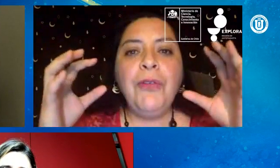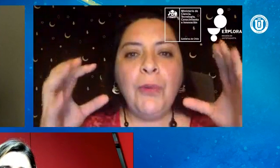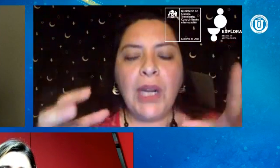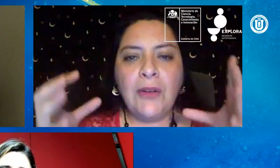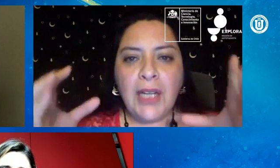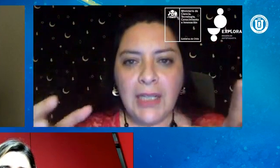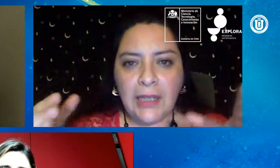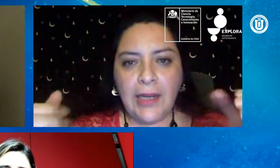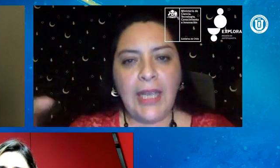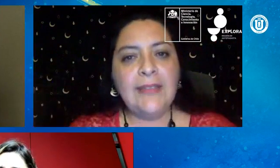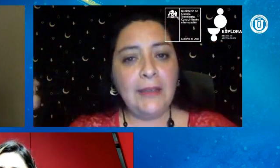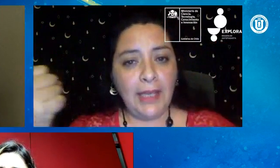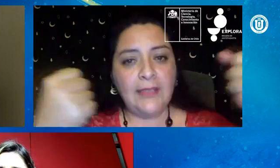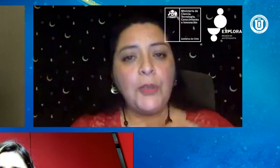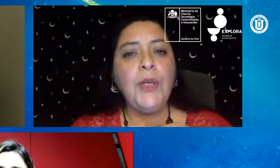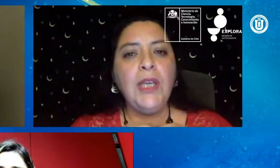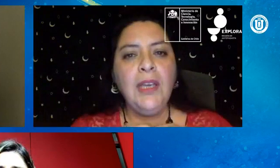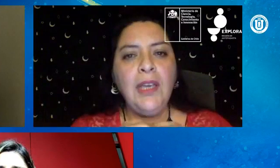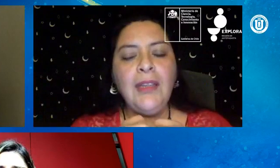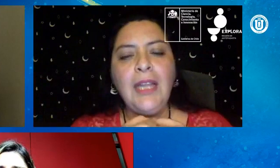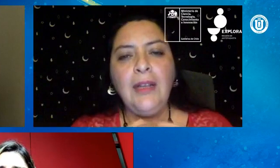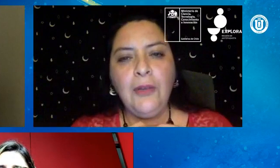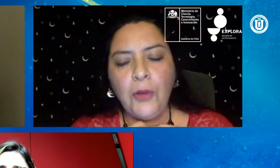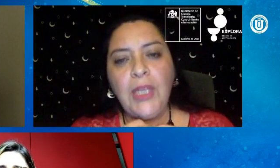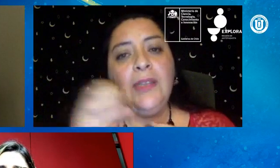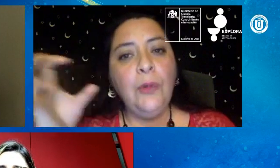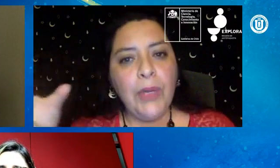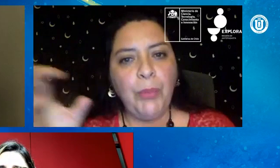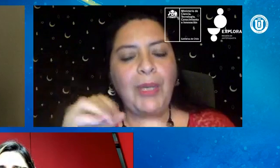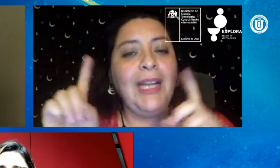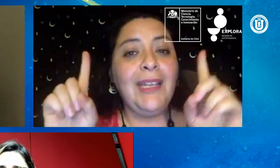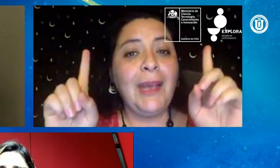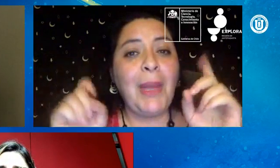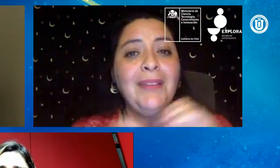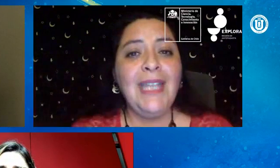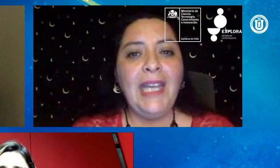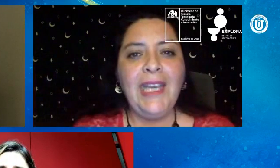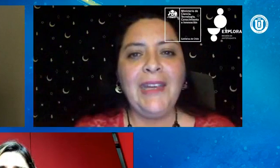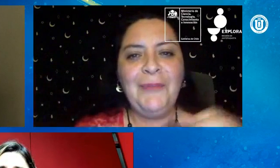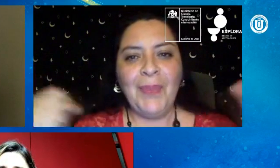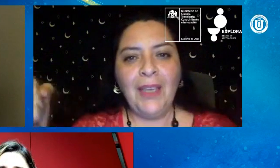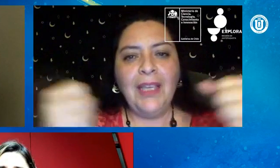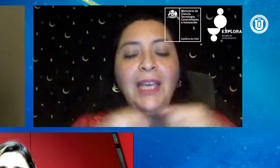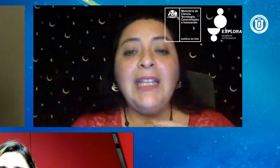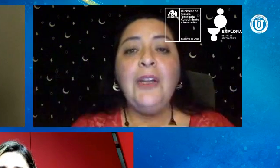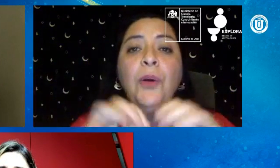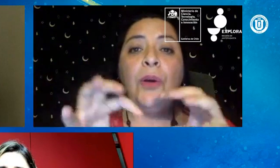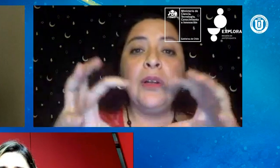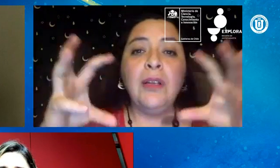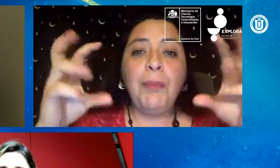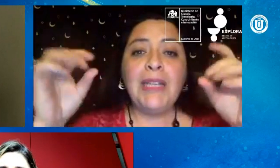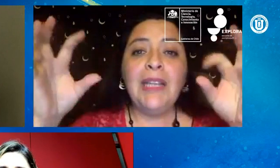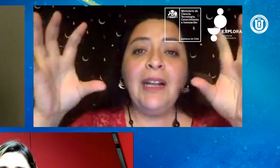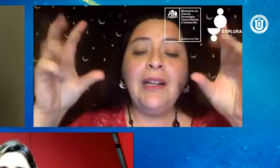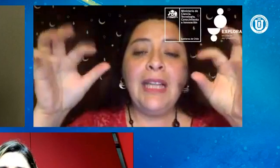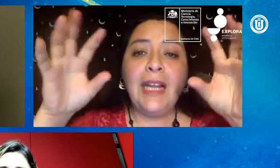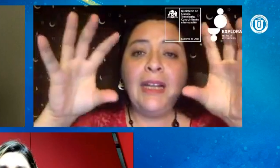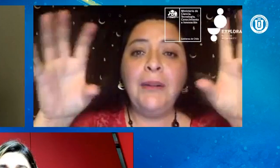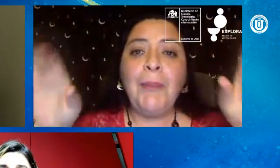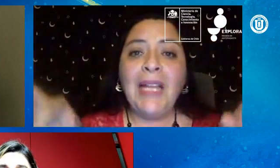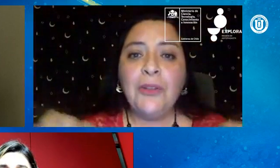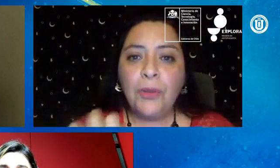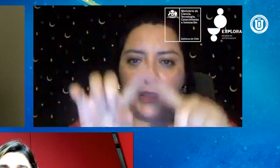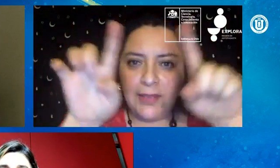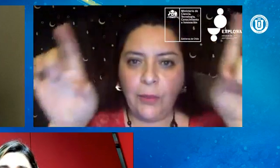que configuraron la Tierra, ese choque con este cuerpo que le llaman Theia, que generó parte